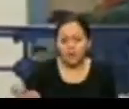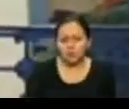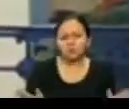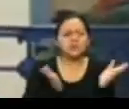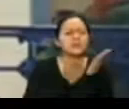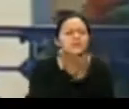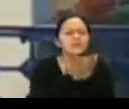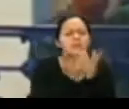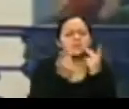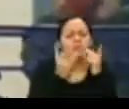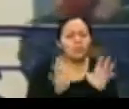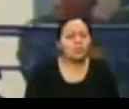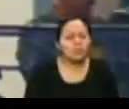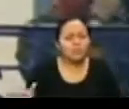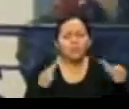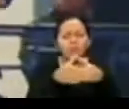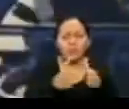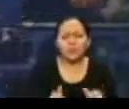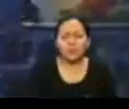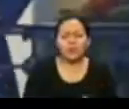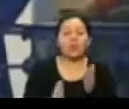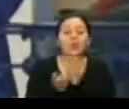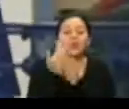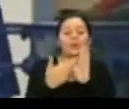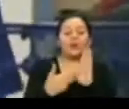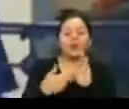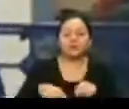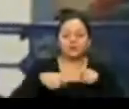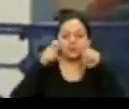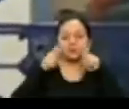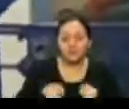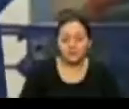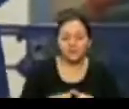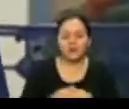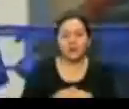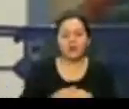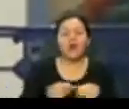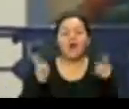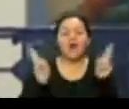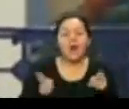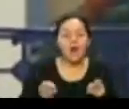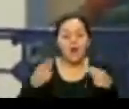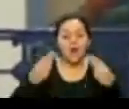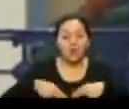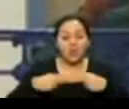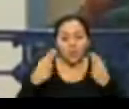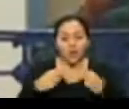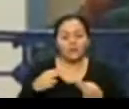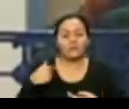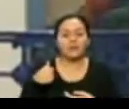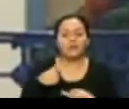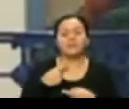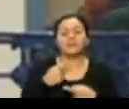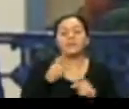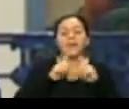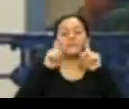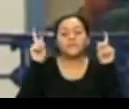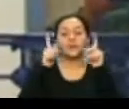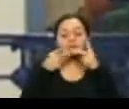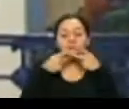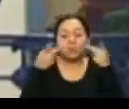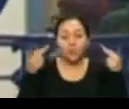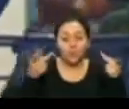servicios públicos, nuevo registro civil, nuevas aduanas, nuevas empresas públicas de telecomunicaciones,